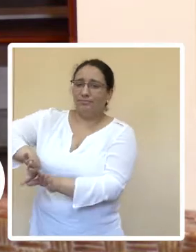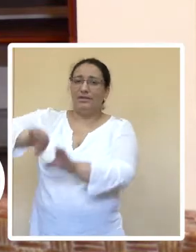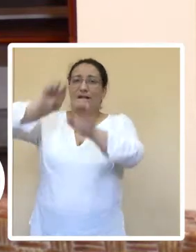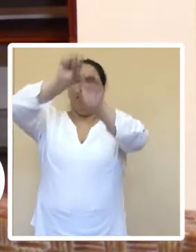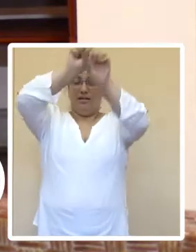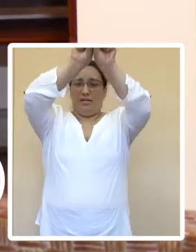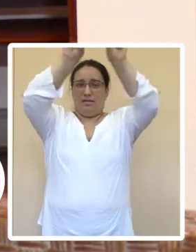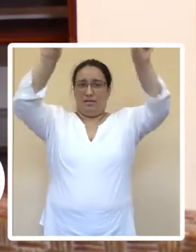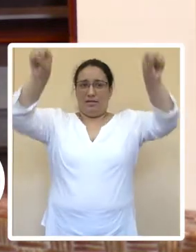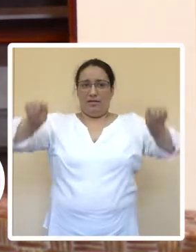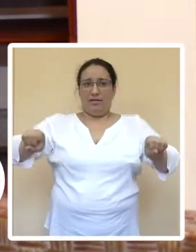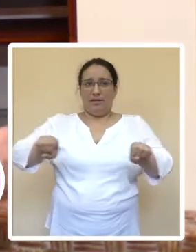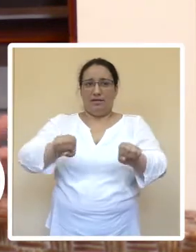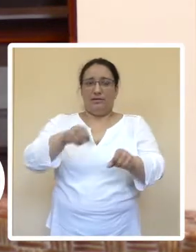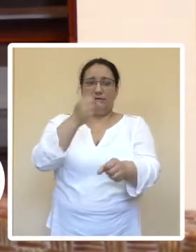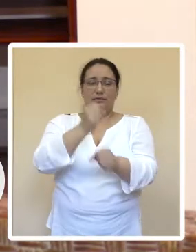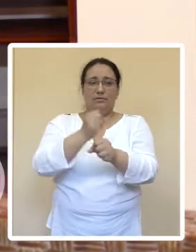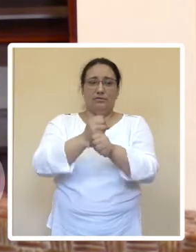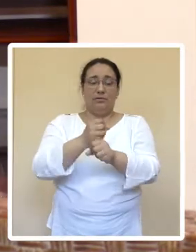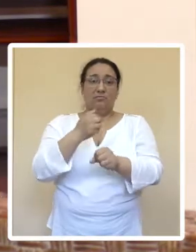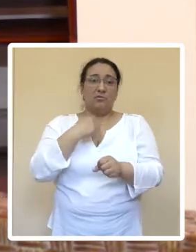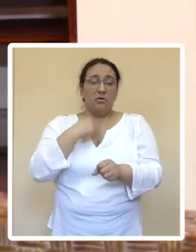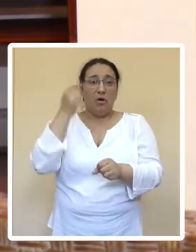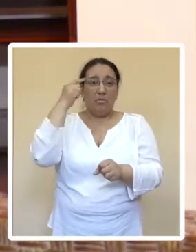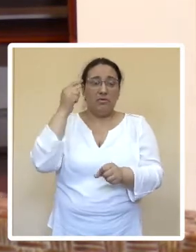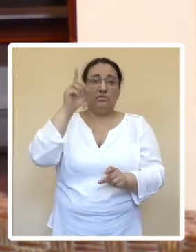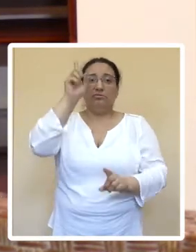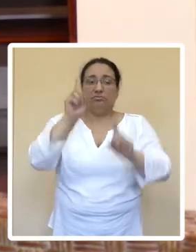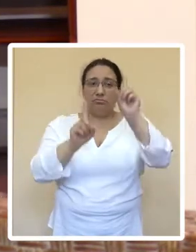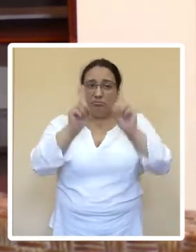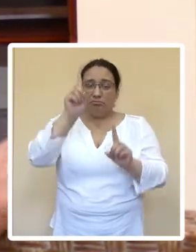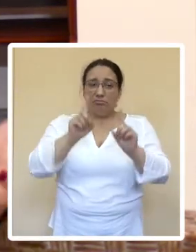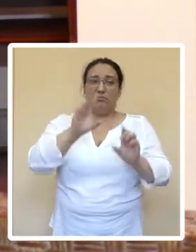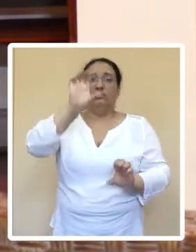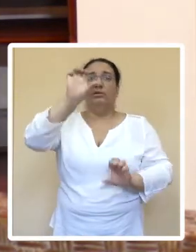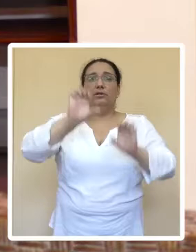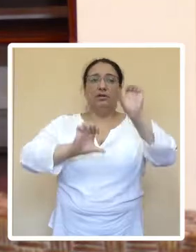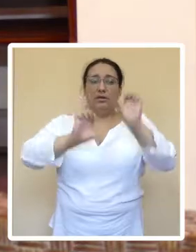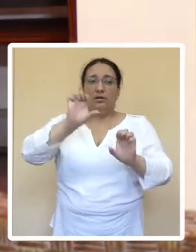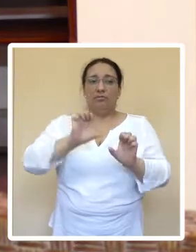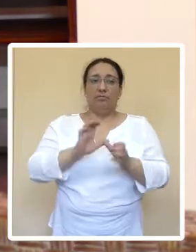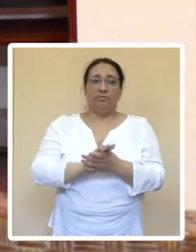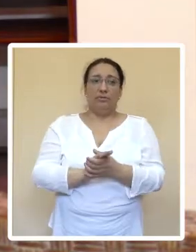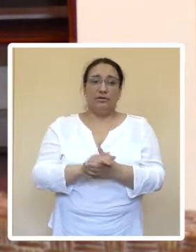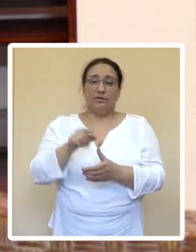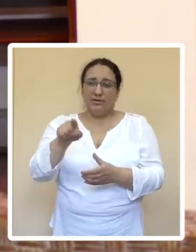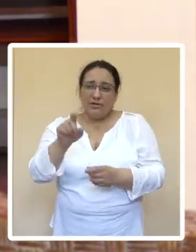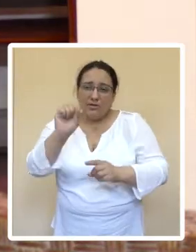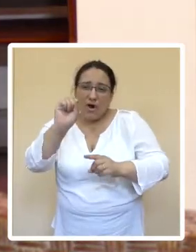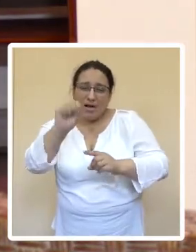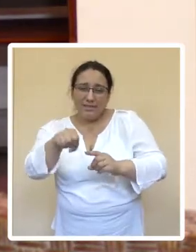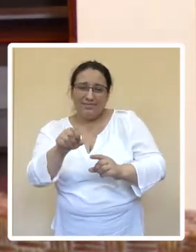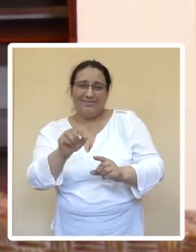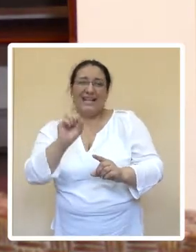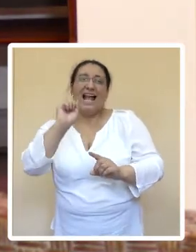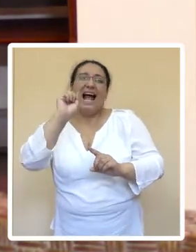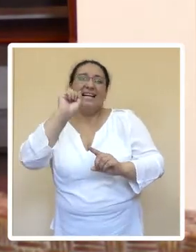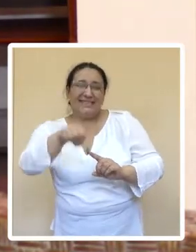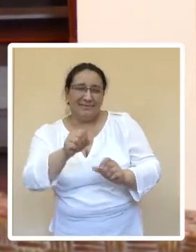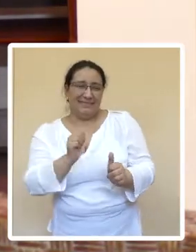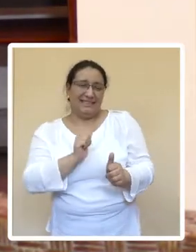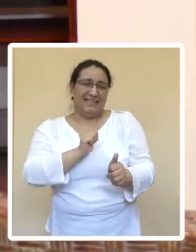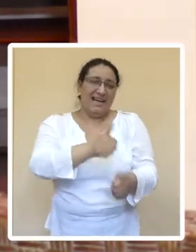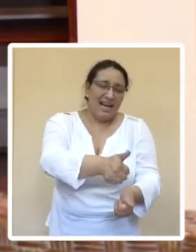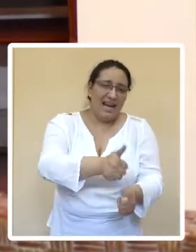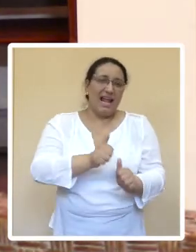Pero yo creo que depende de la empresa, de quién está dispuesto a desafiar y